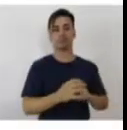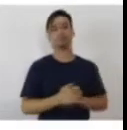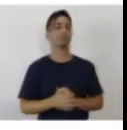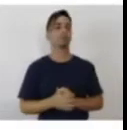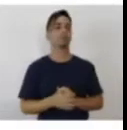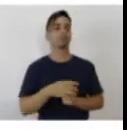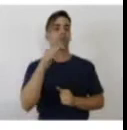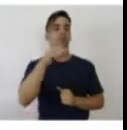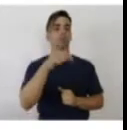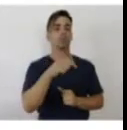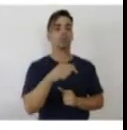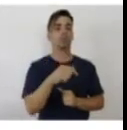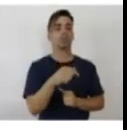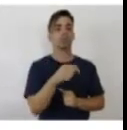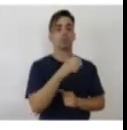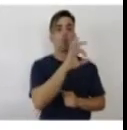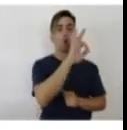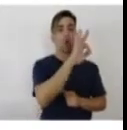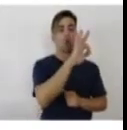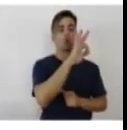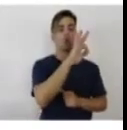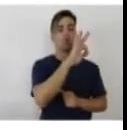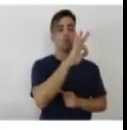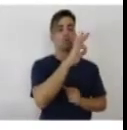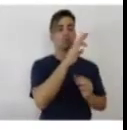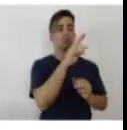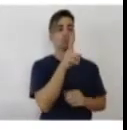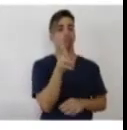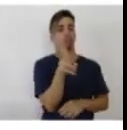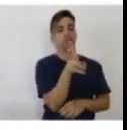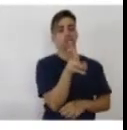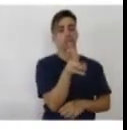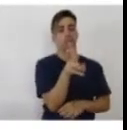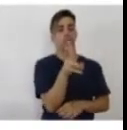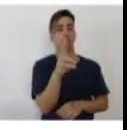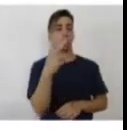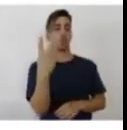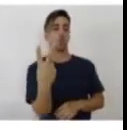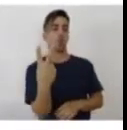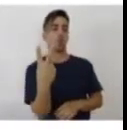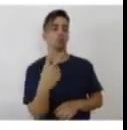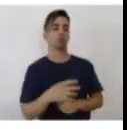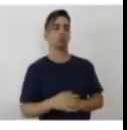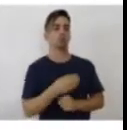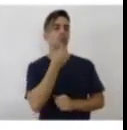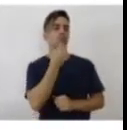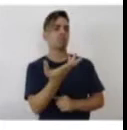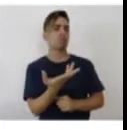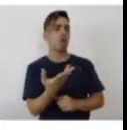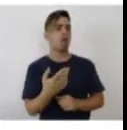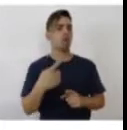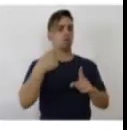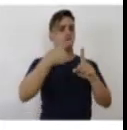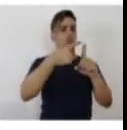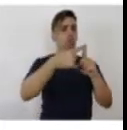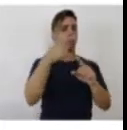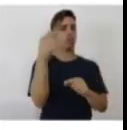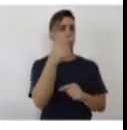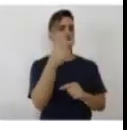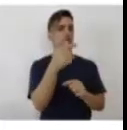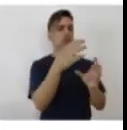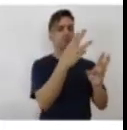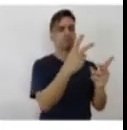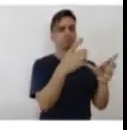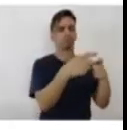ejemplo, para una inecuación 8 mayor que 2, es posible sumar o restar